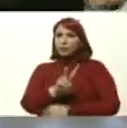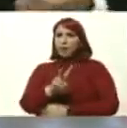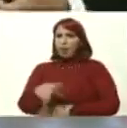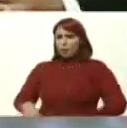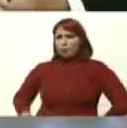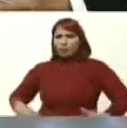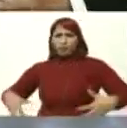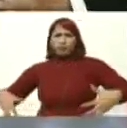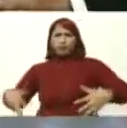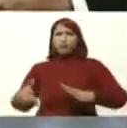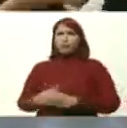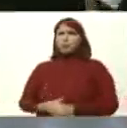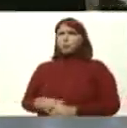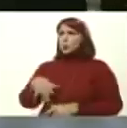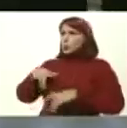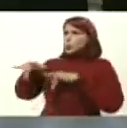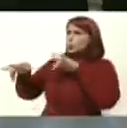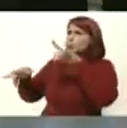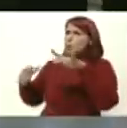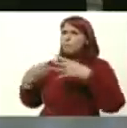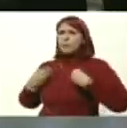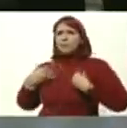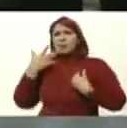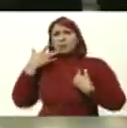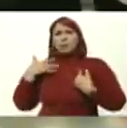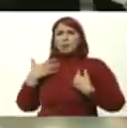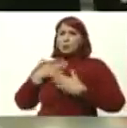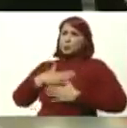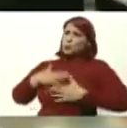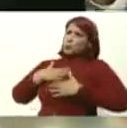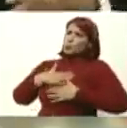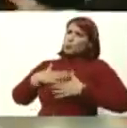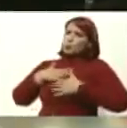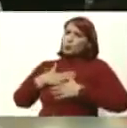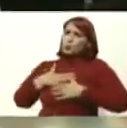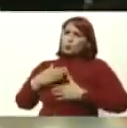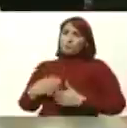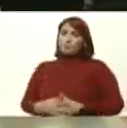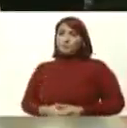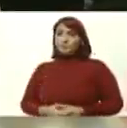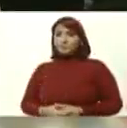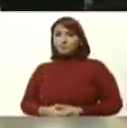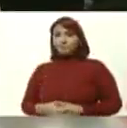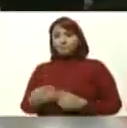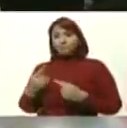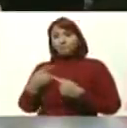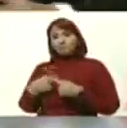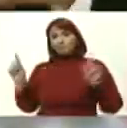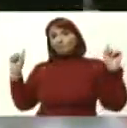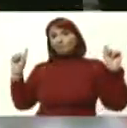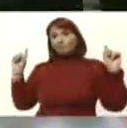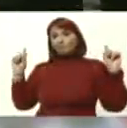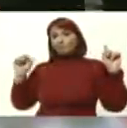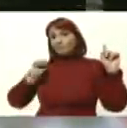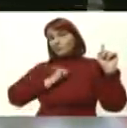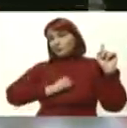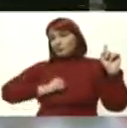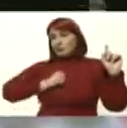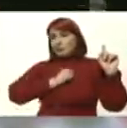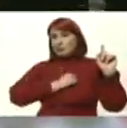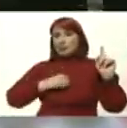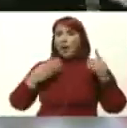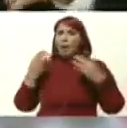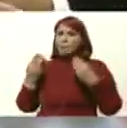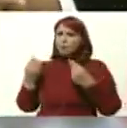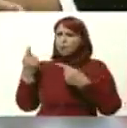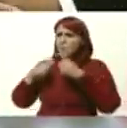ricos, que iban a vivir en bienestar rebosante, cosa que desafortunadamente en decenas de miles de casos